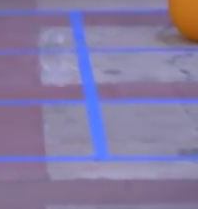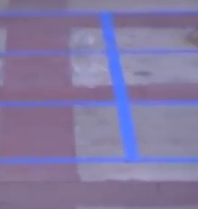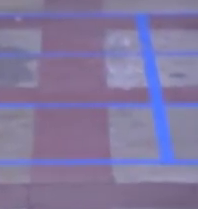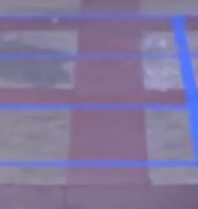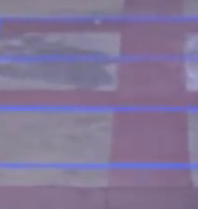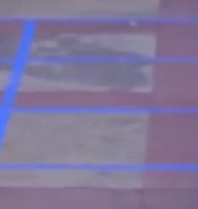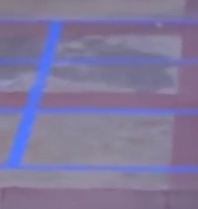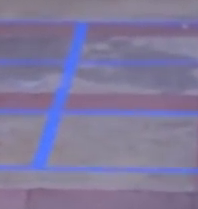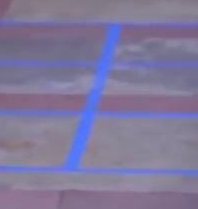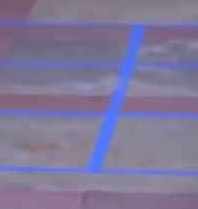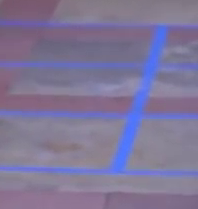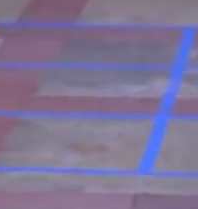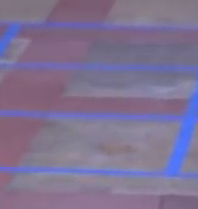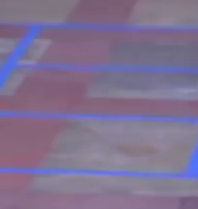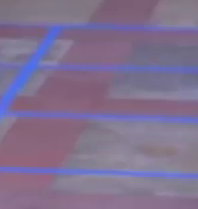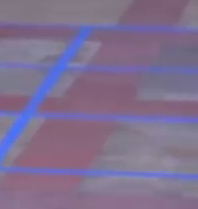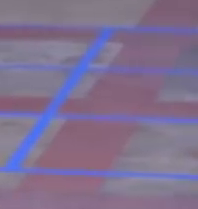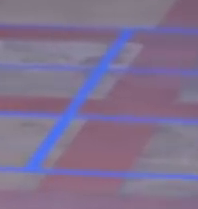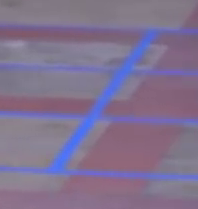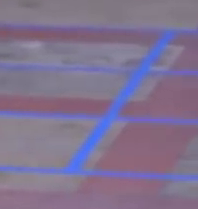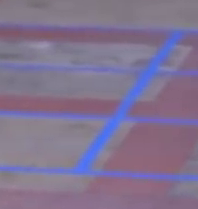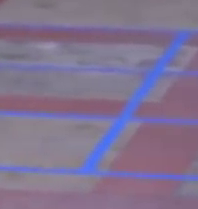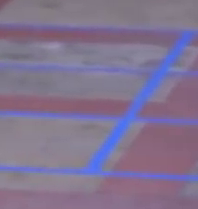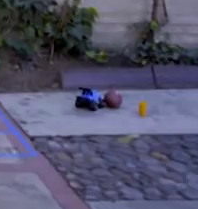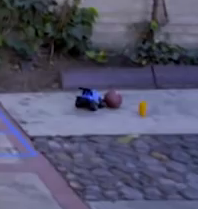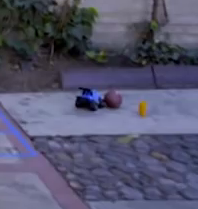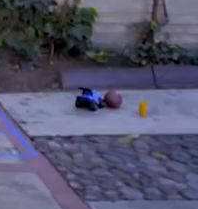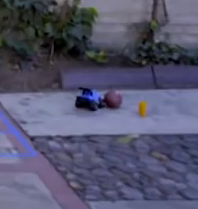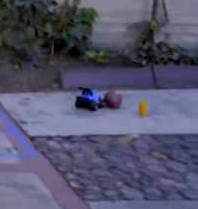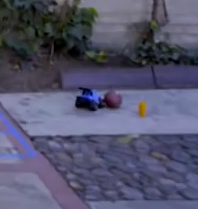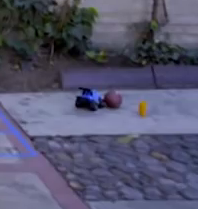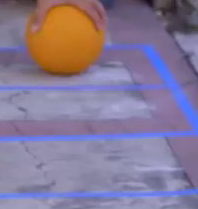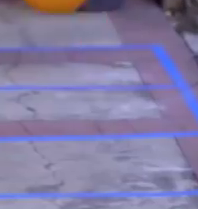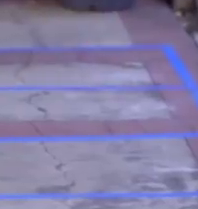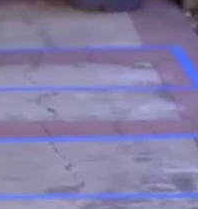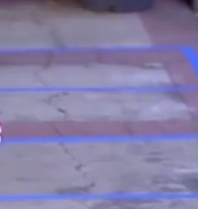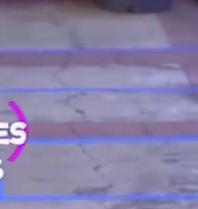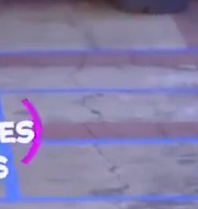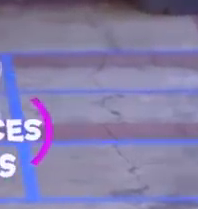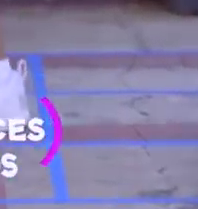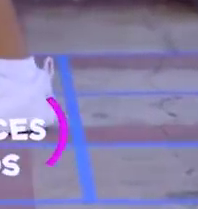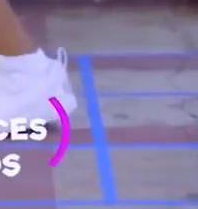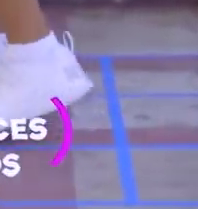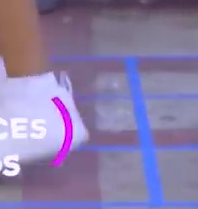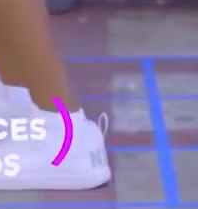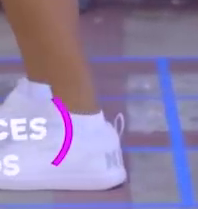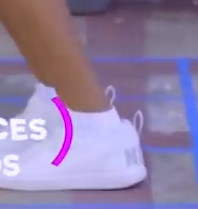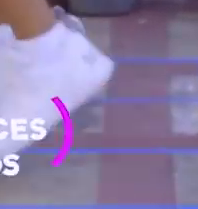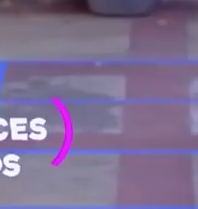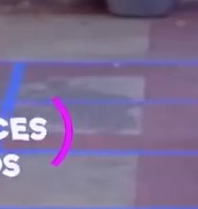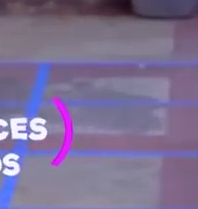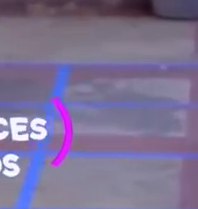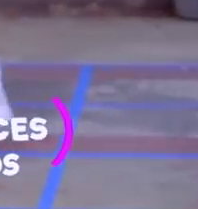nos acompañaron el día de hoy. Nos vemos y hasta la próxima. Ahora llegó el momento de movernos un